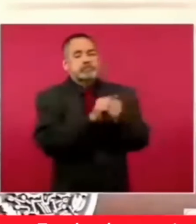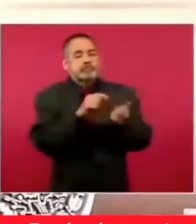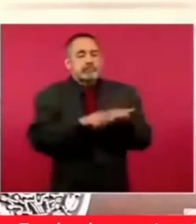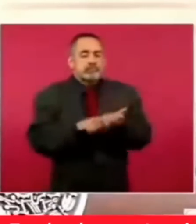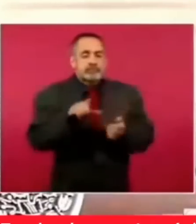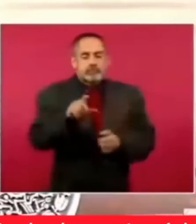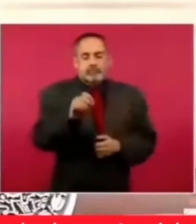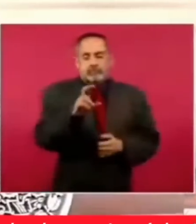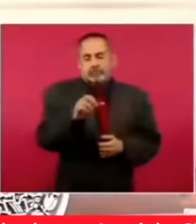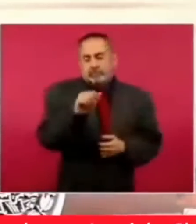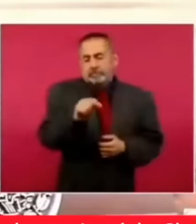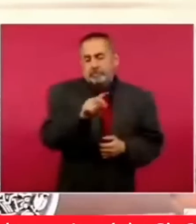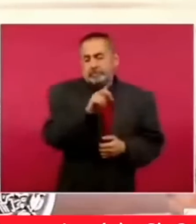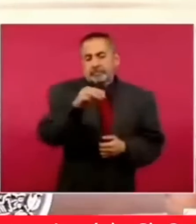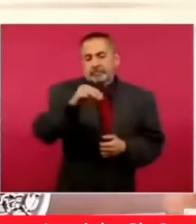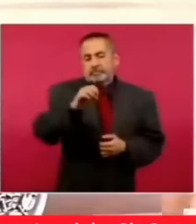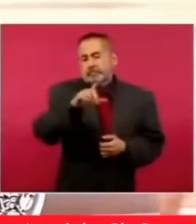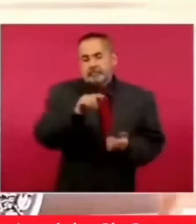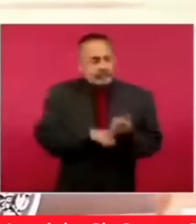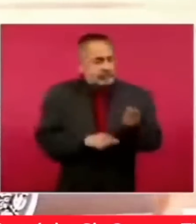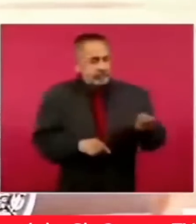de Mola,